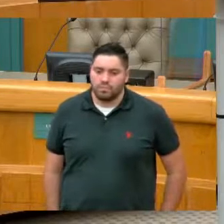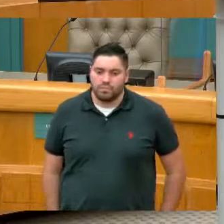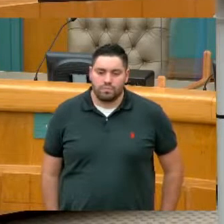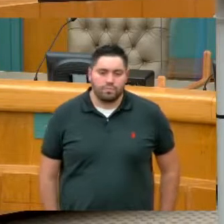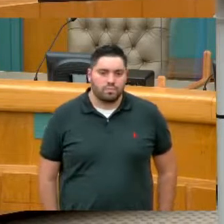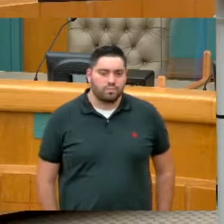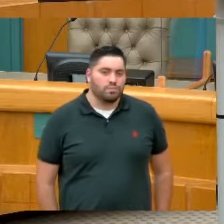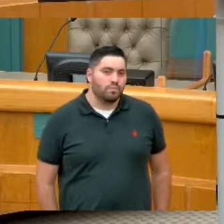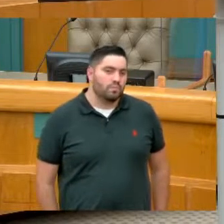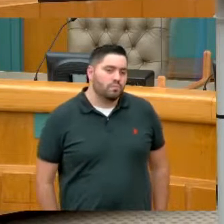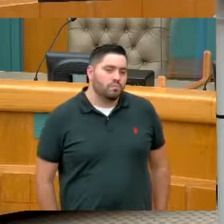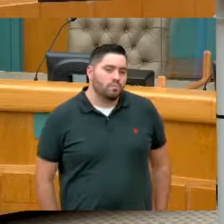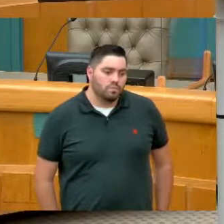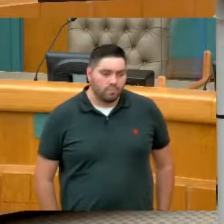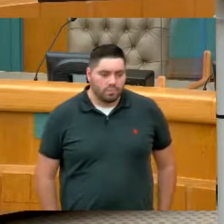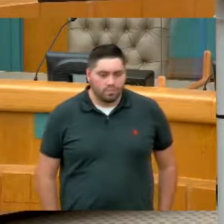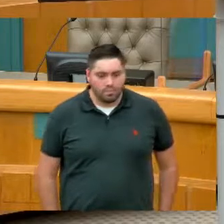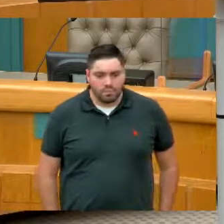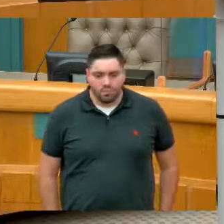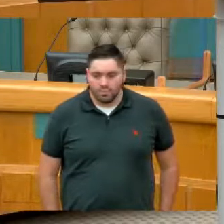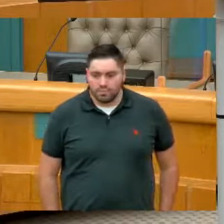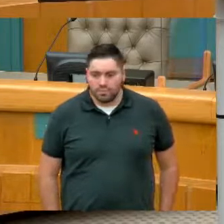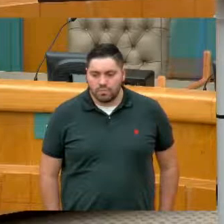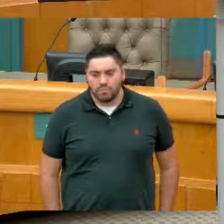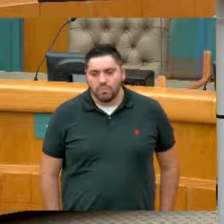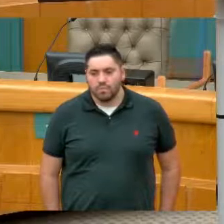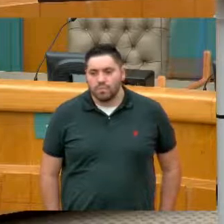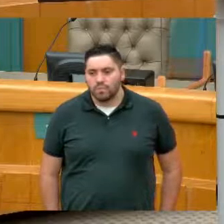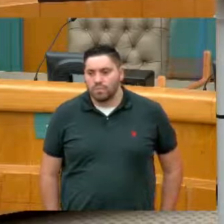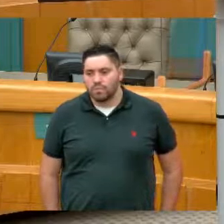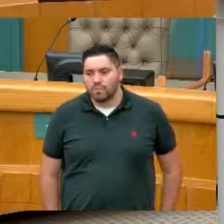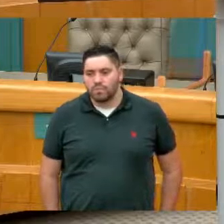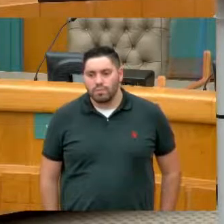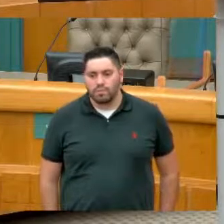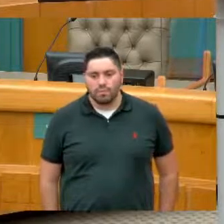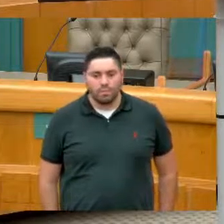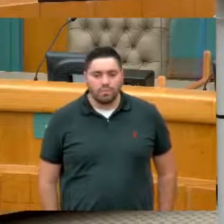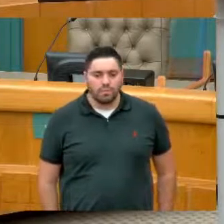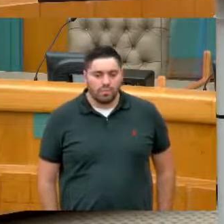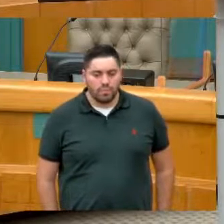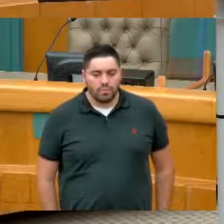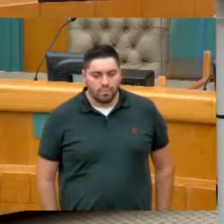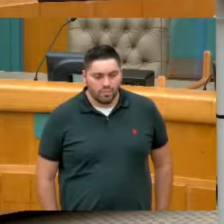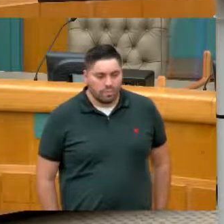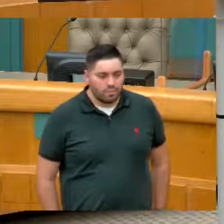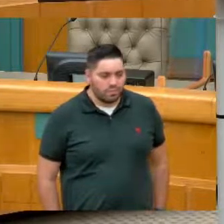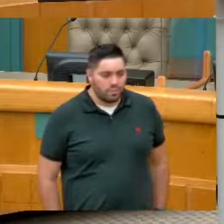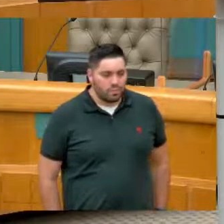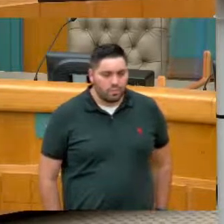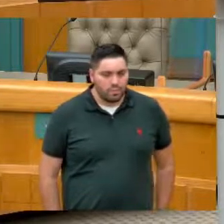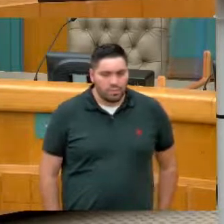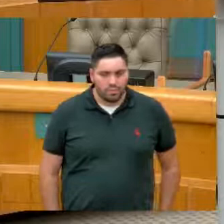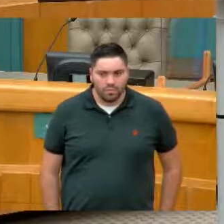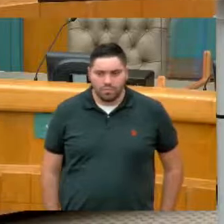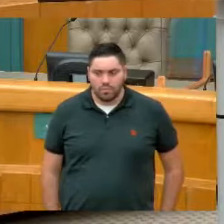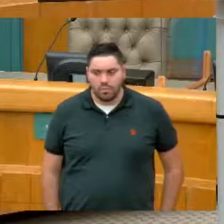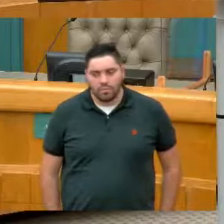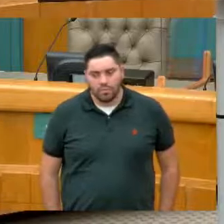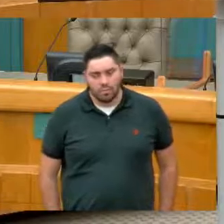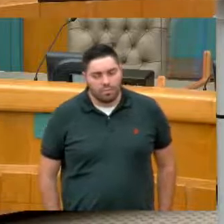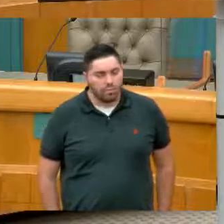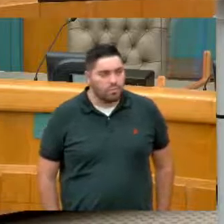con 23.884 casos confirmados por el virus. 22.880 personas se han recuperado y alrededor